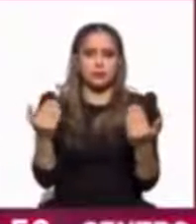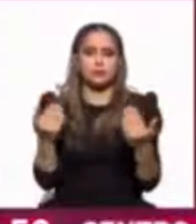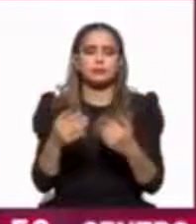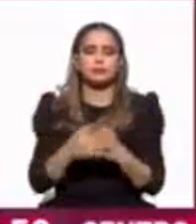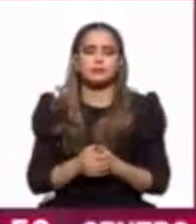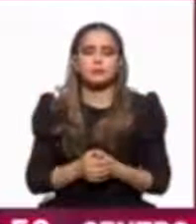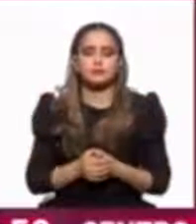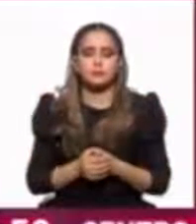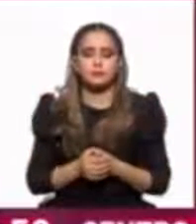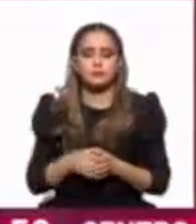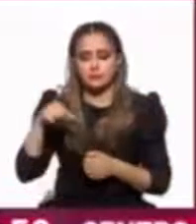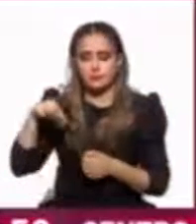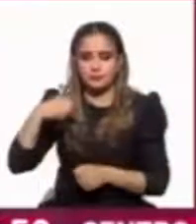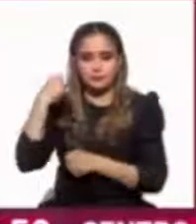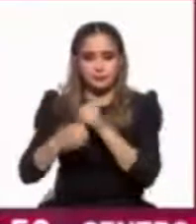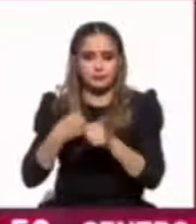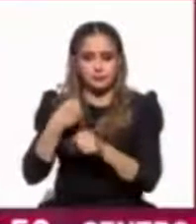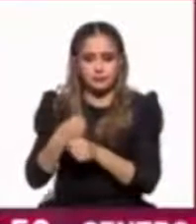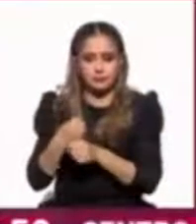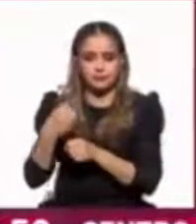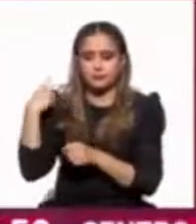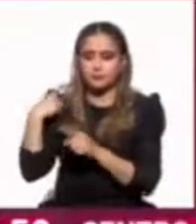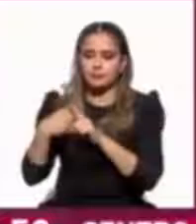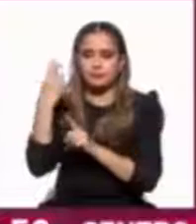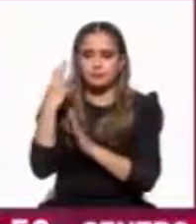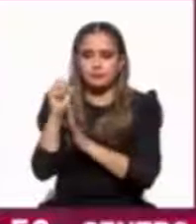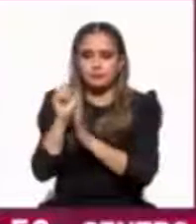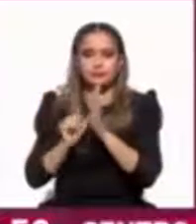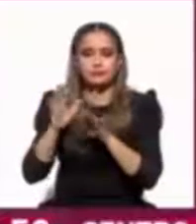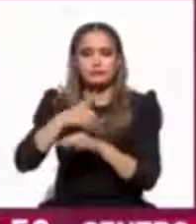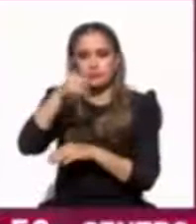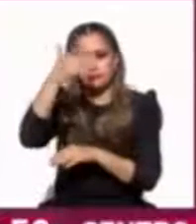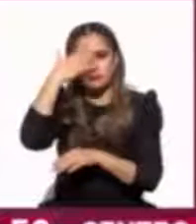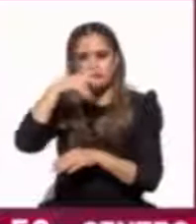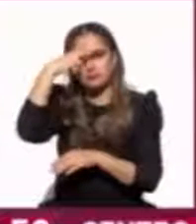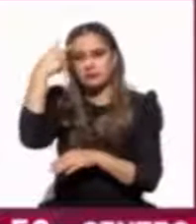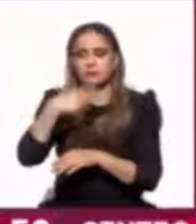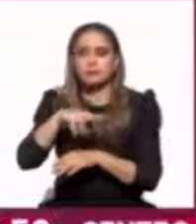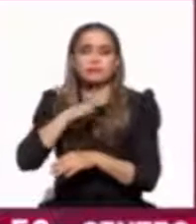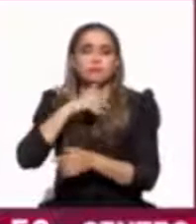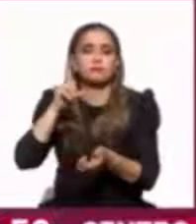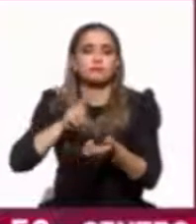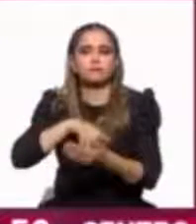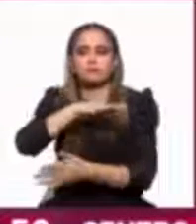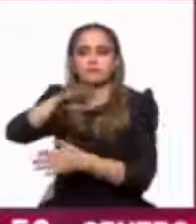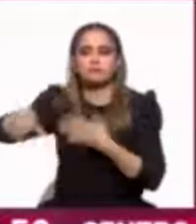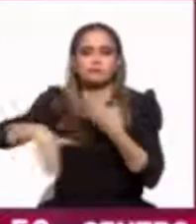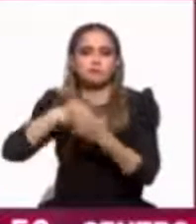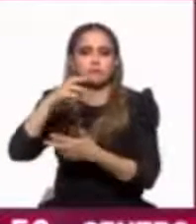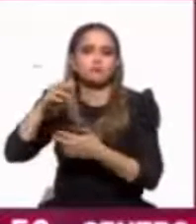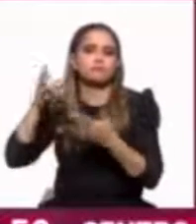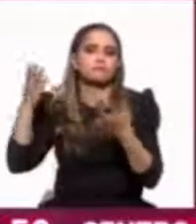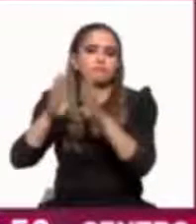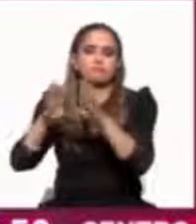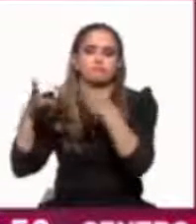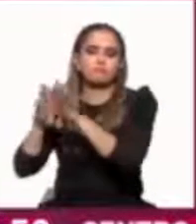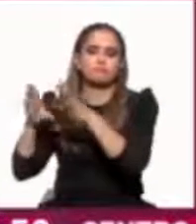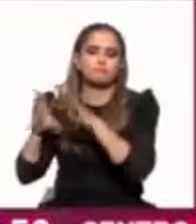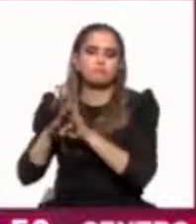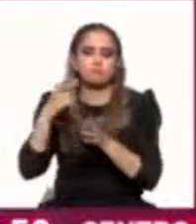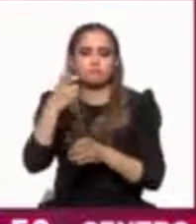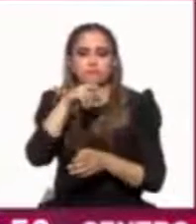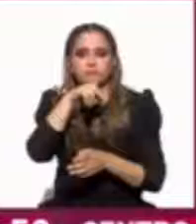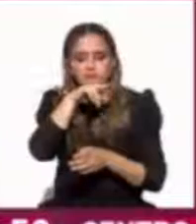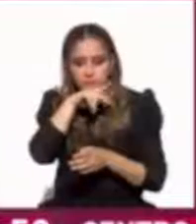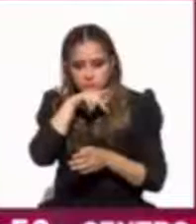trimestre de este año? Pues básicamente porque INEGI tuvo que parar. Sí. En esta comparación puedes ver claramente que